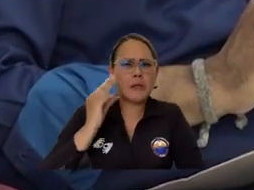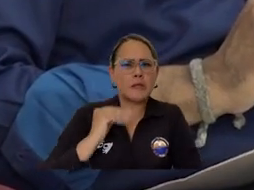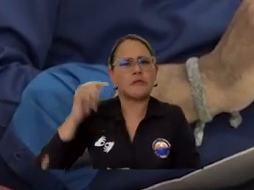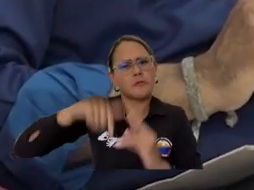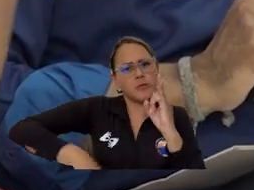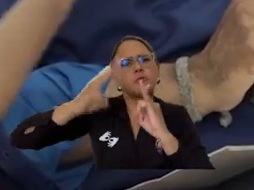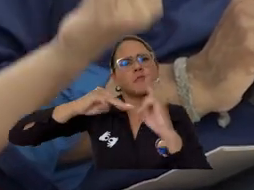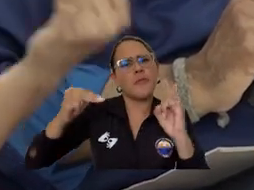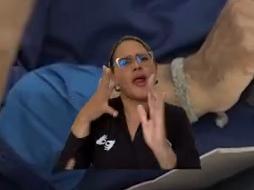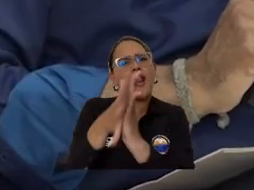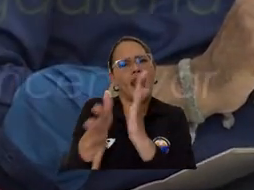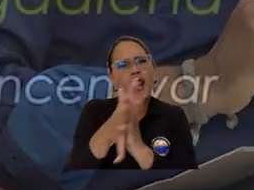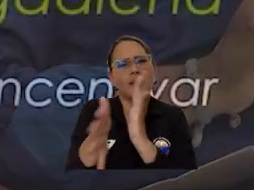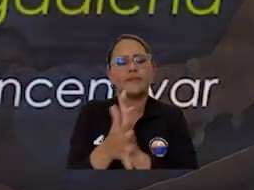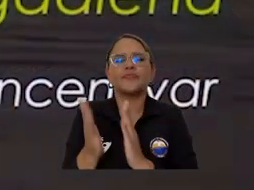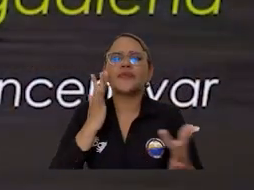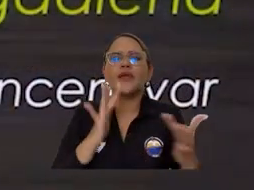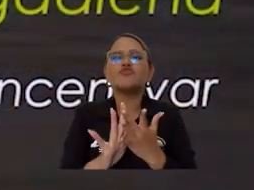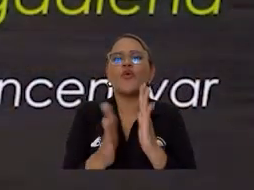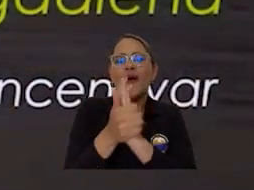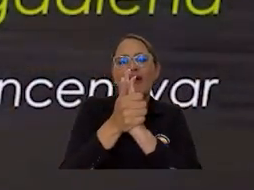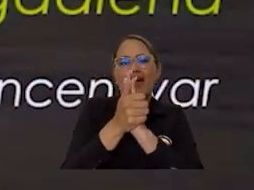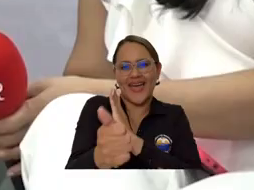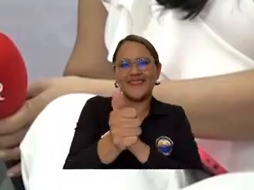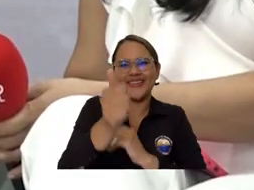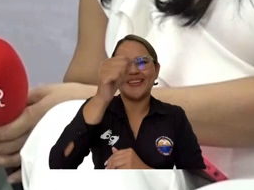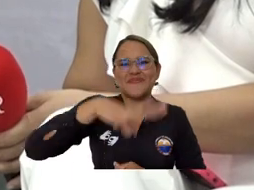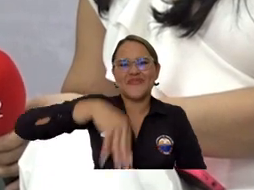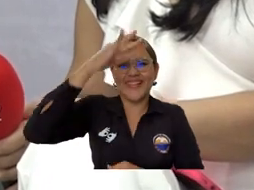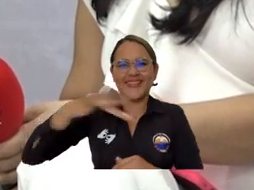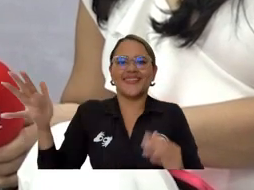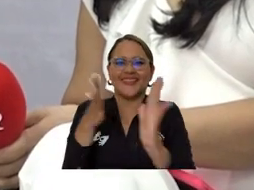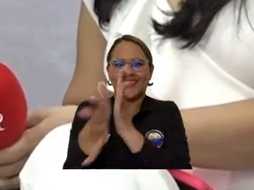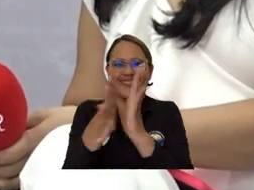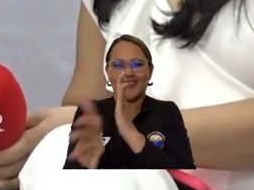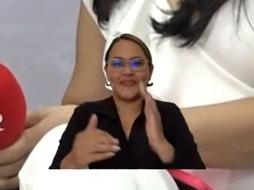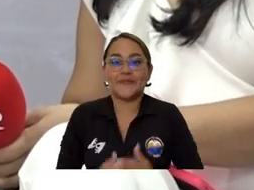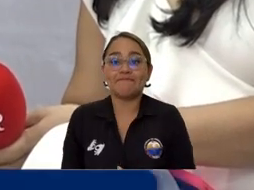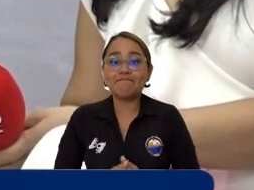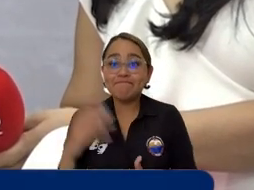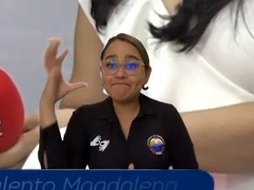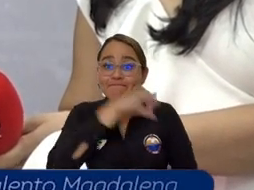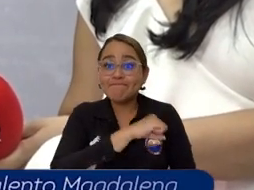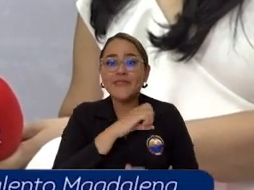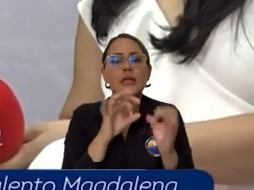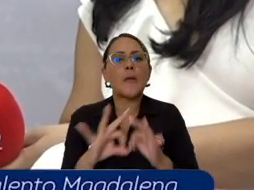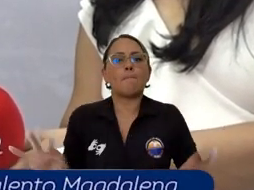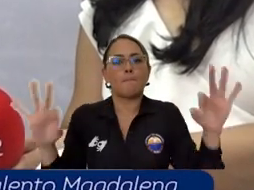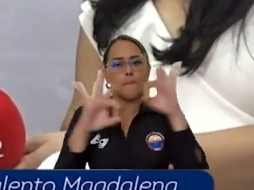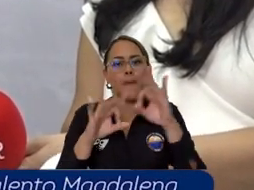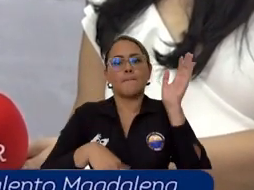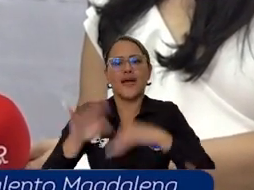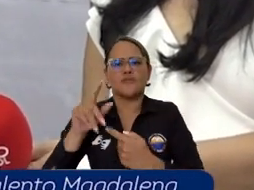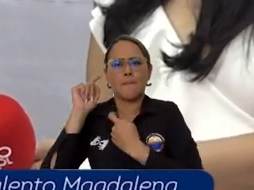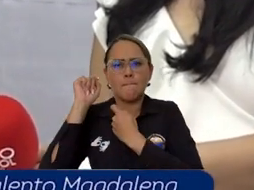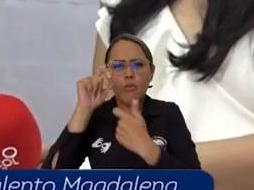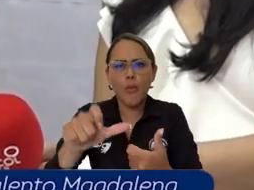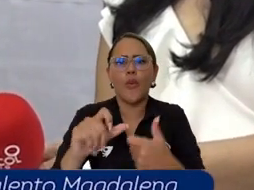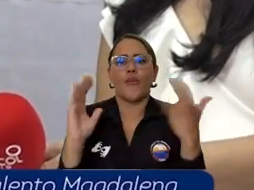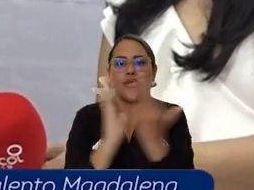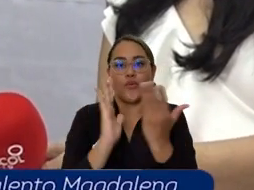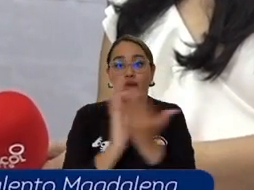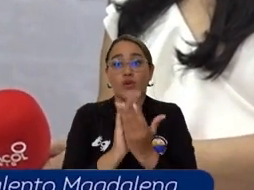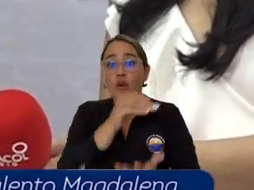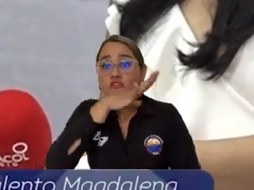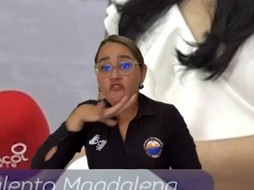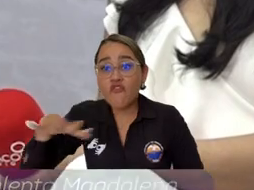exitosas de la alma mater como el programa Talento Magdalena. Que hay que invertir en educación. No solamente invertir en las fincas bananeras para que éstas